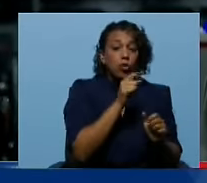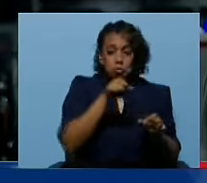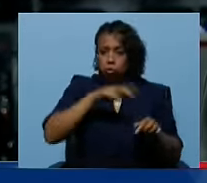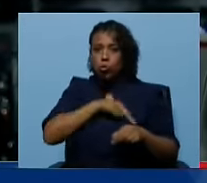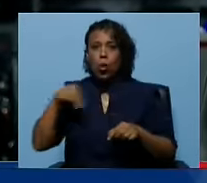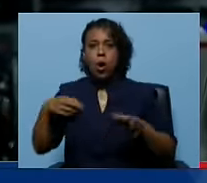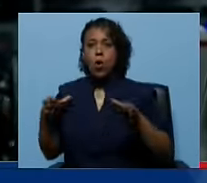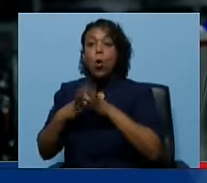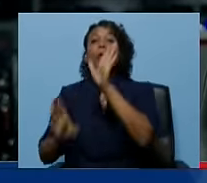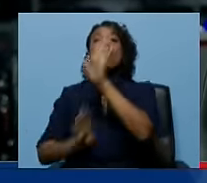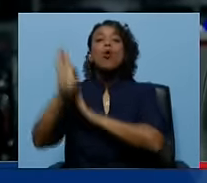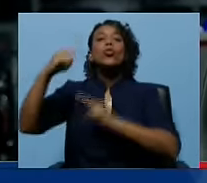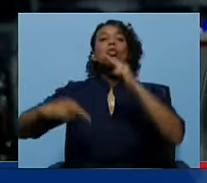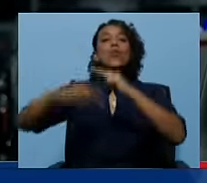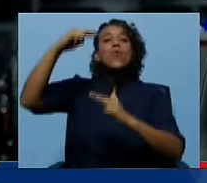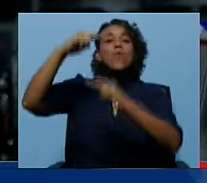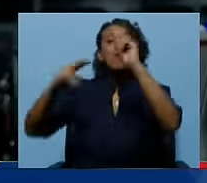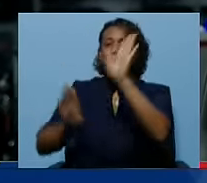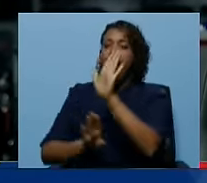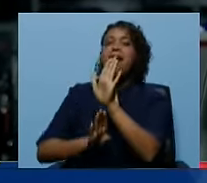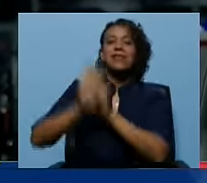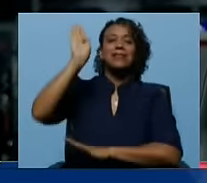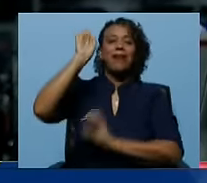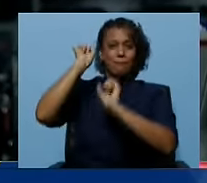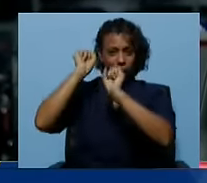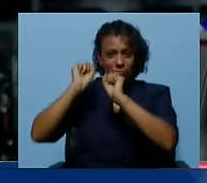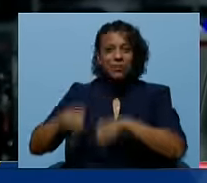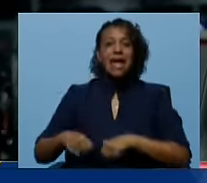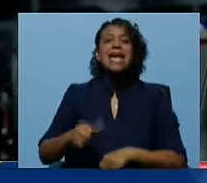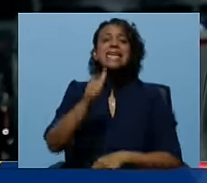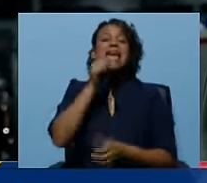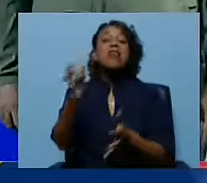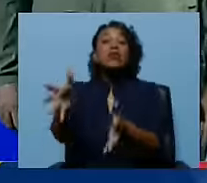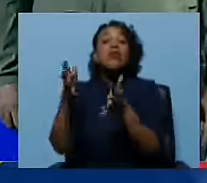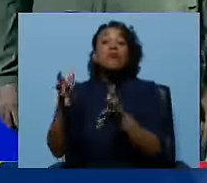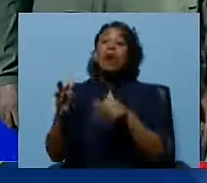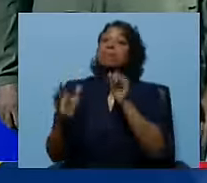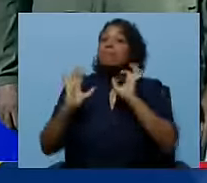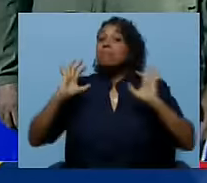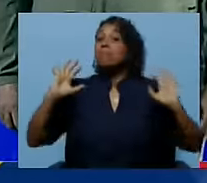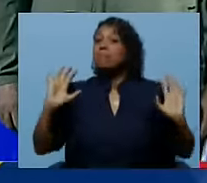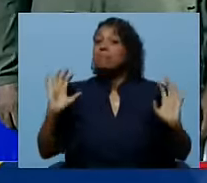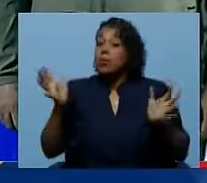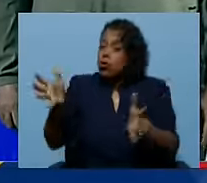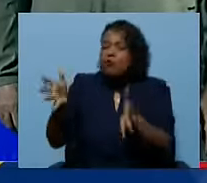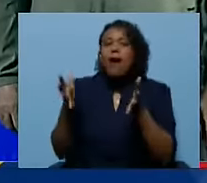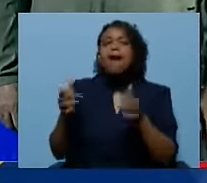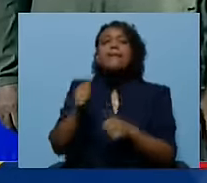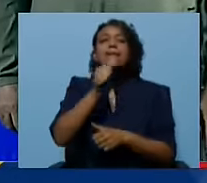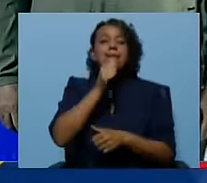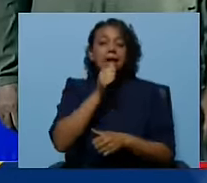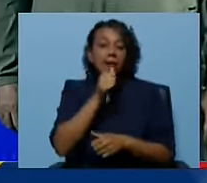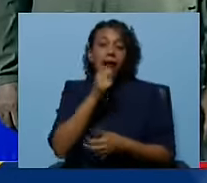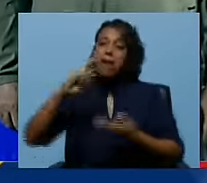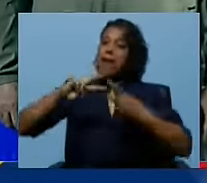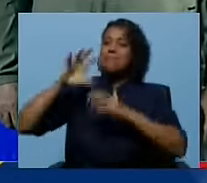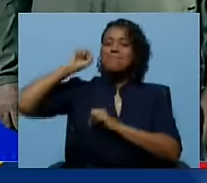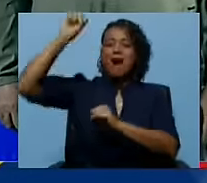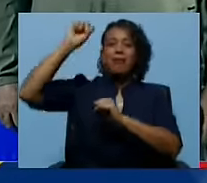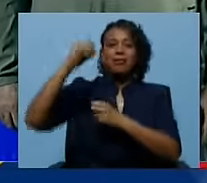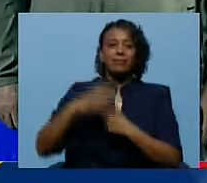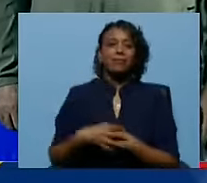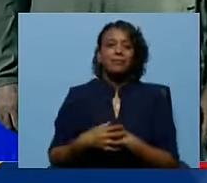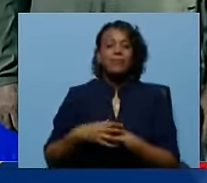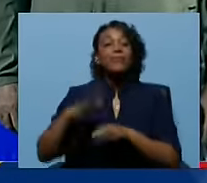nosotros construimos y avanzamos. ¿Quién triunfará? Triunfará la patria.